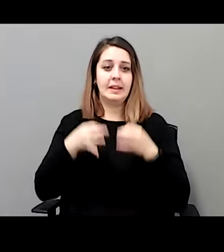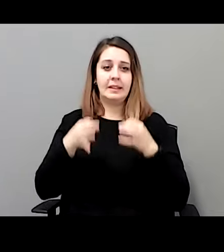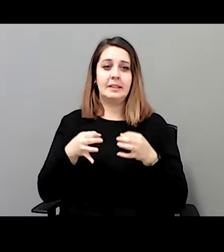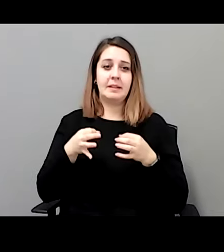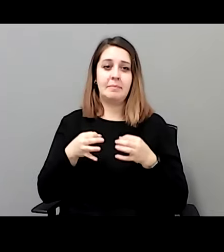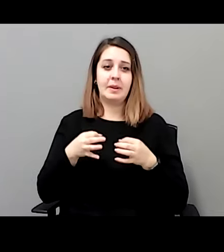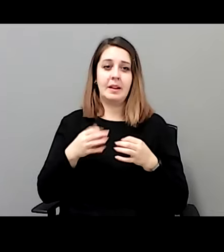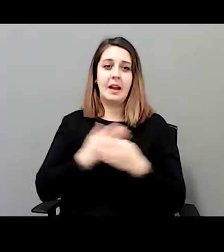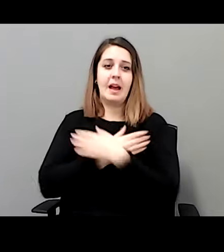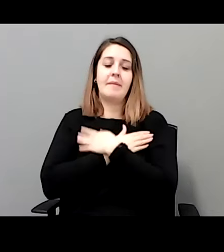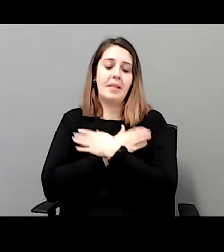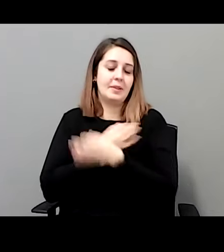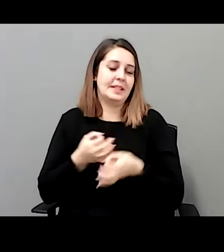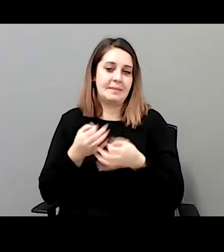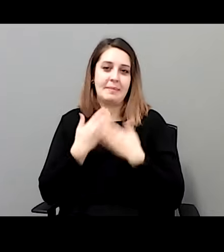un enorme abrazo.